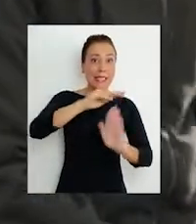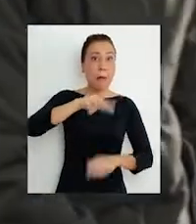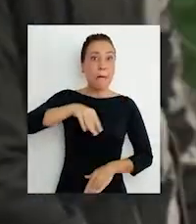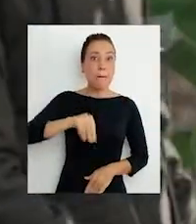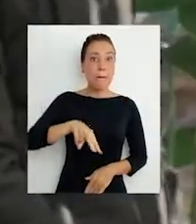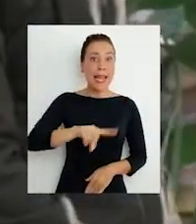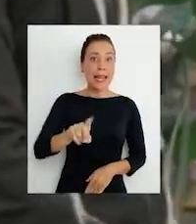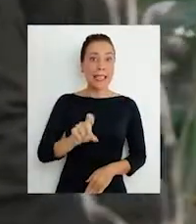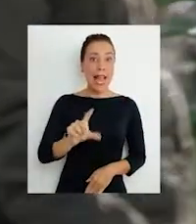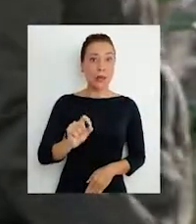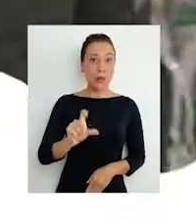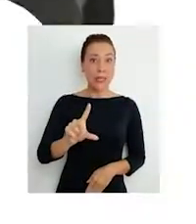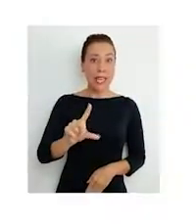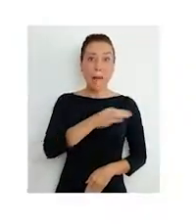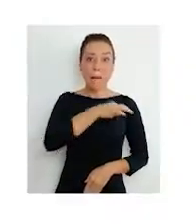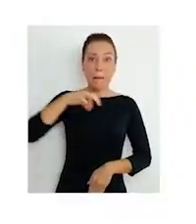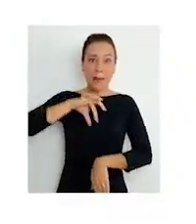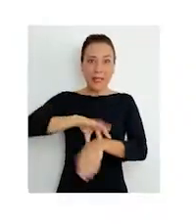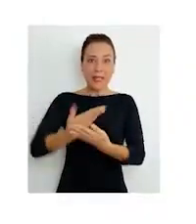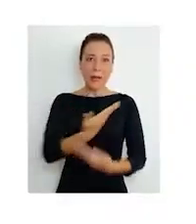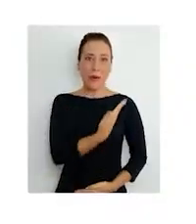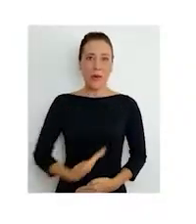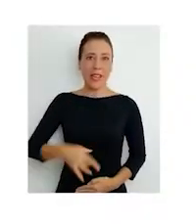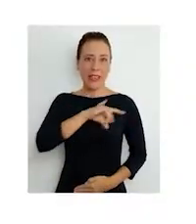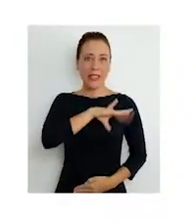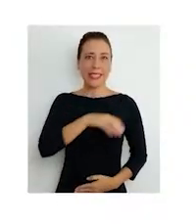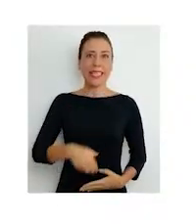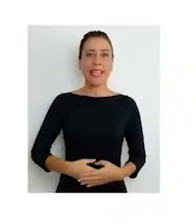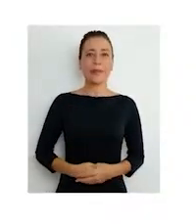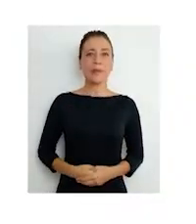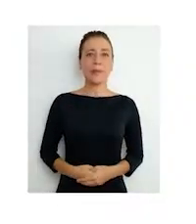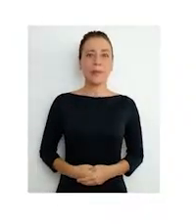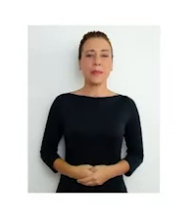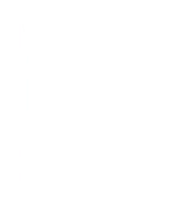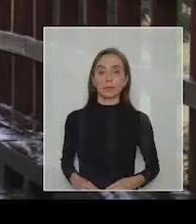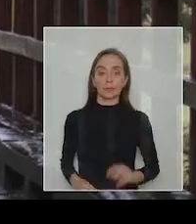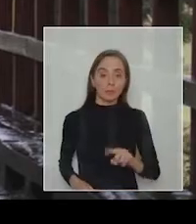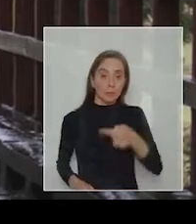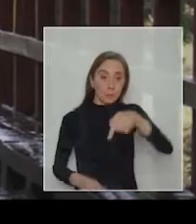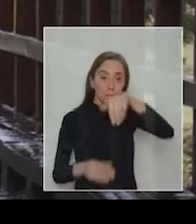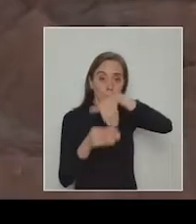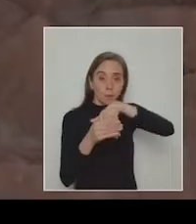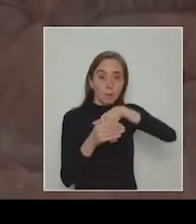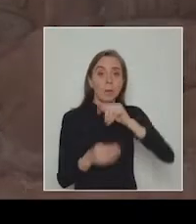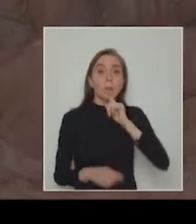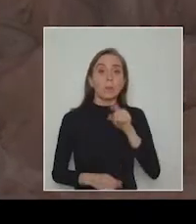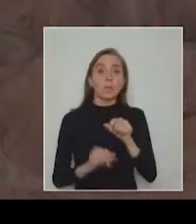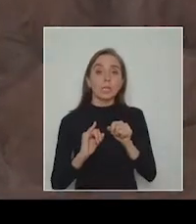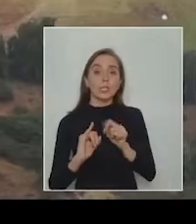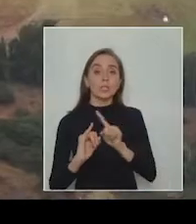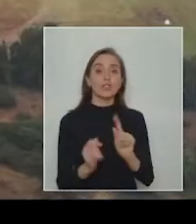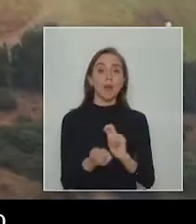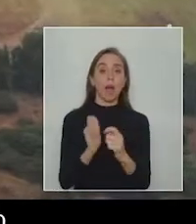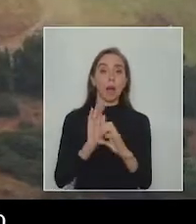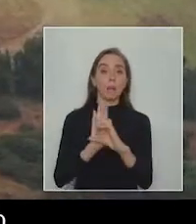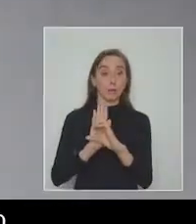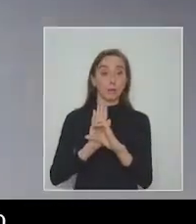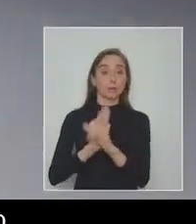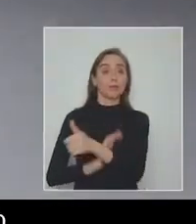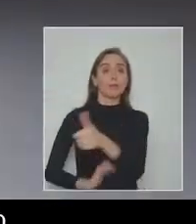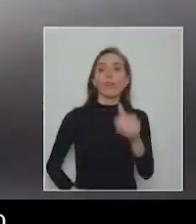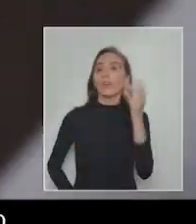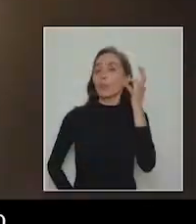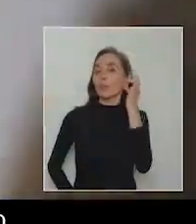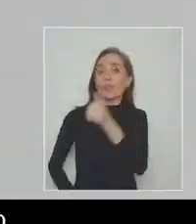en minsal.cl. Ministerio de Salud, Gobierno de Chile. En este plebiscito constitucional, todas